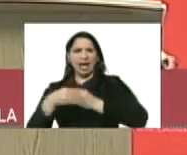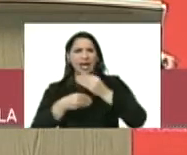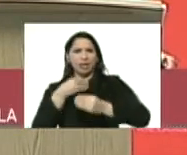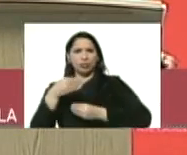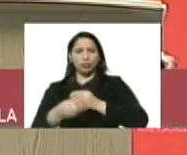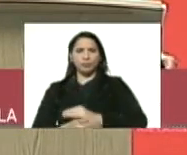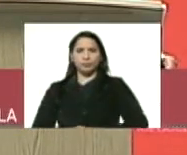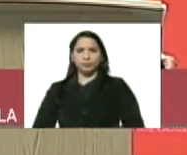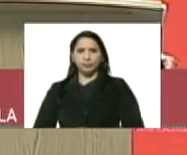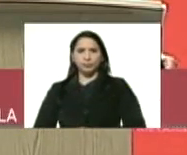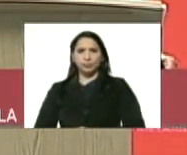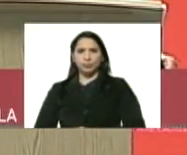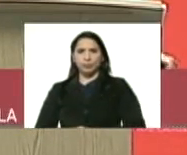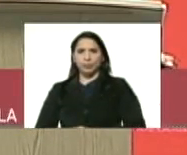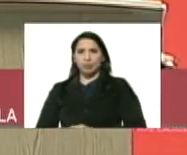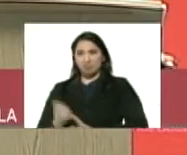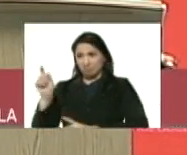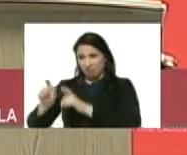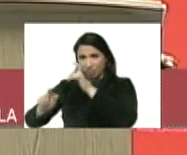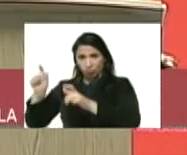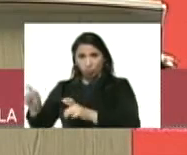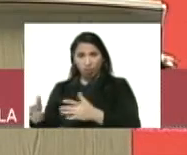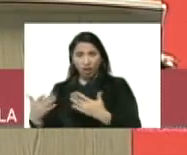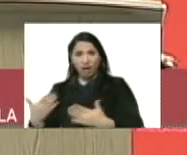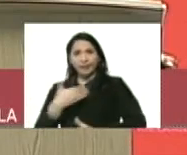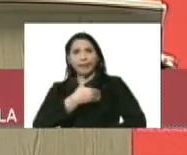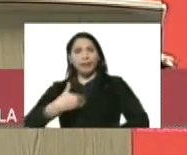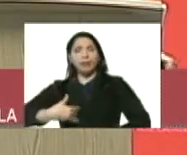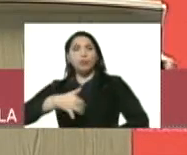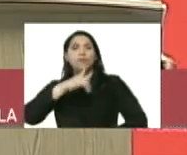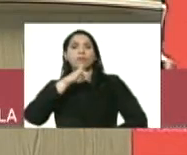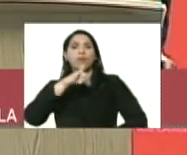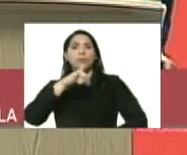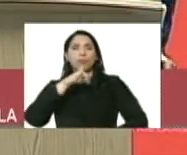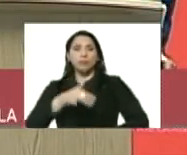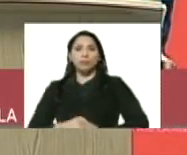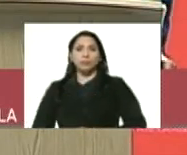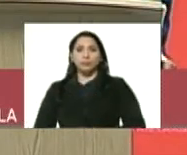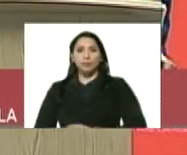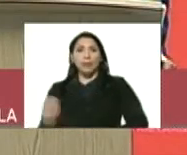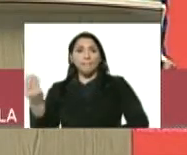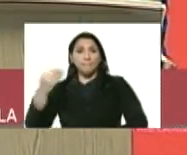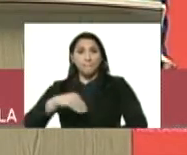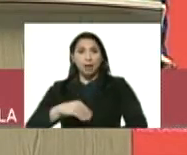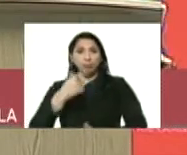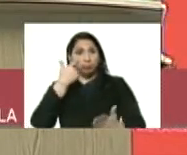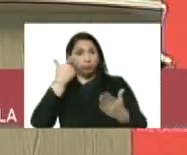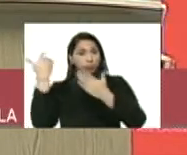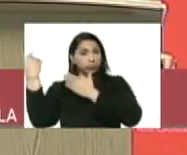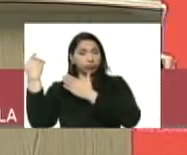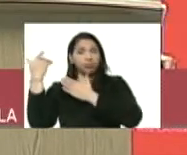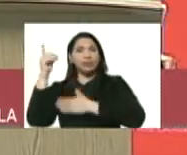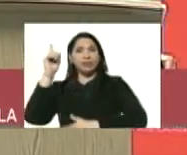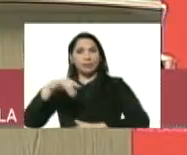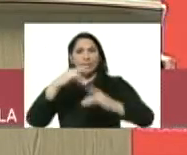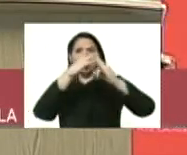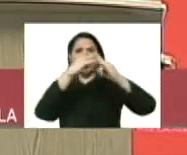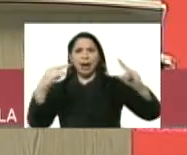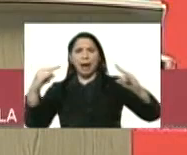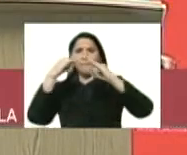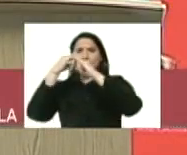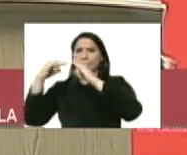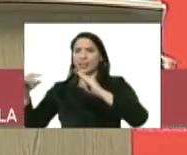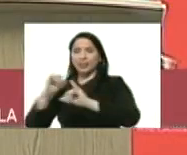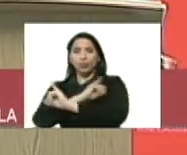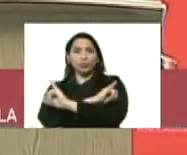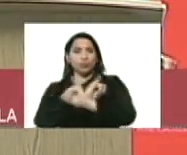en estas personas. Queremos informar, y hay imágenes, si podemos mostrar, los campamentos que ya